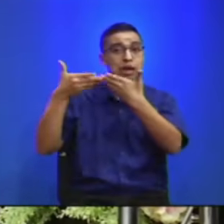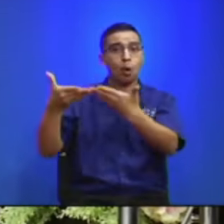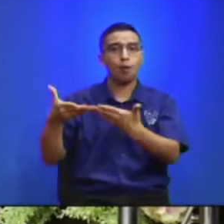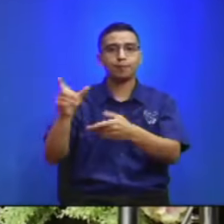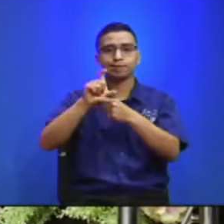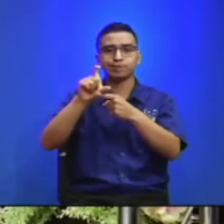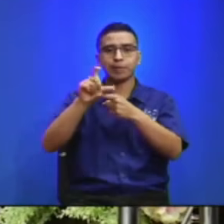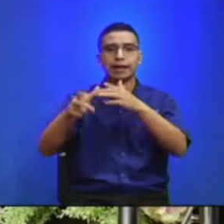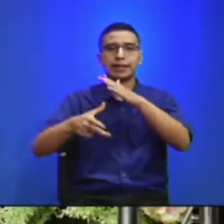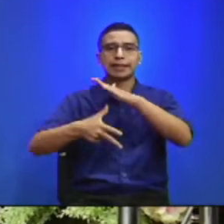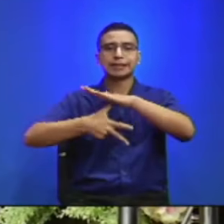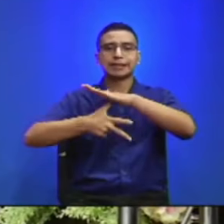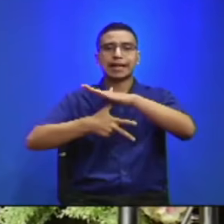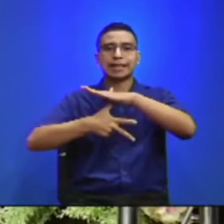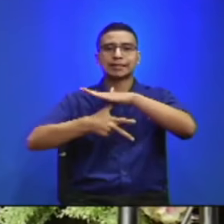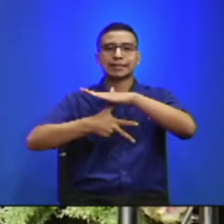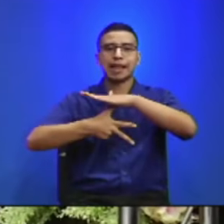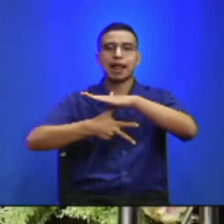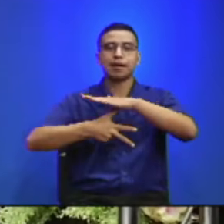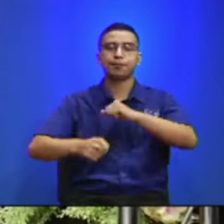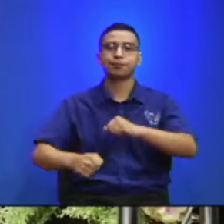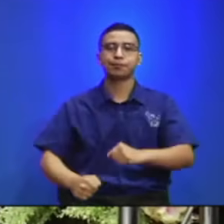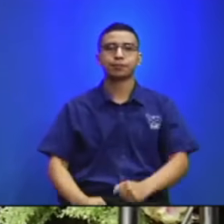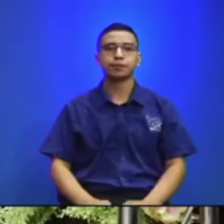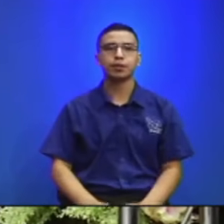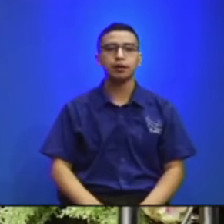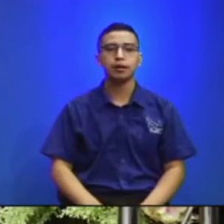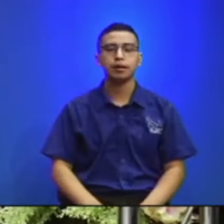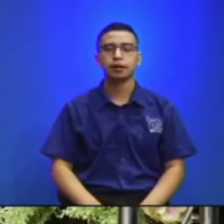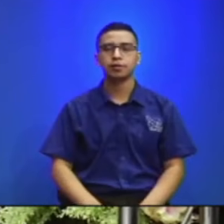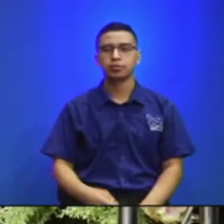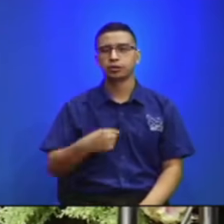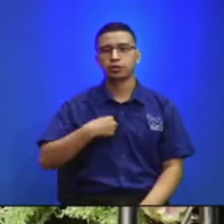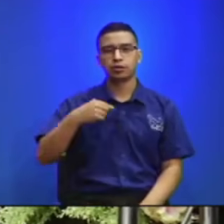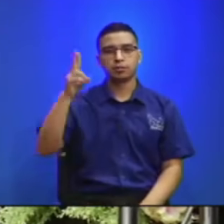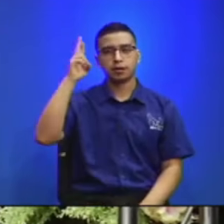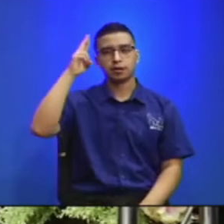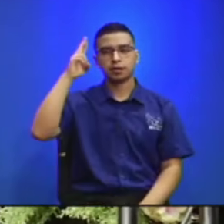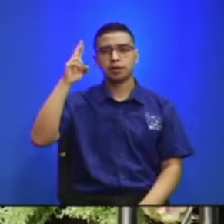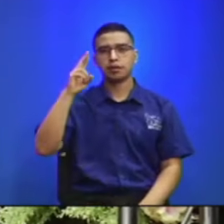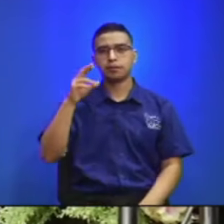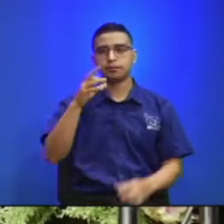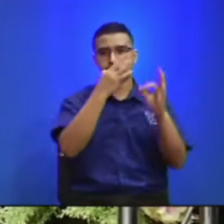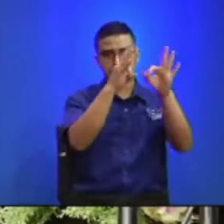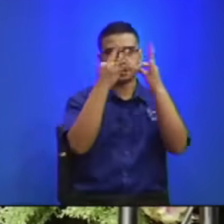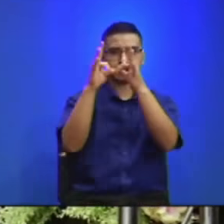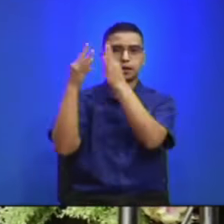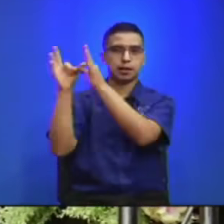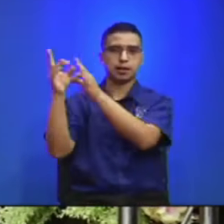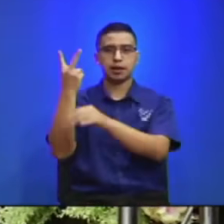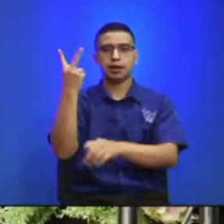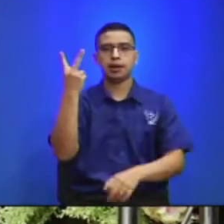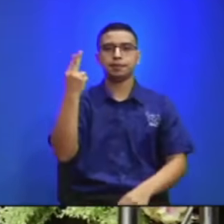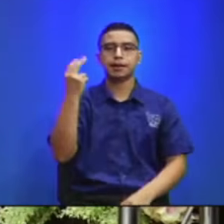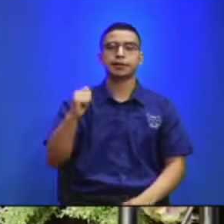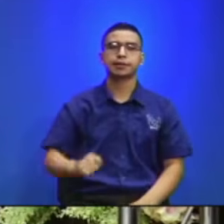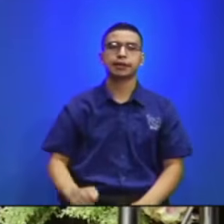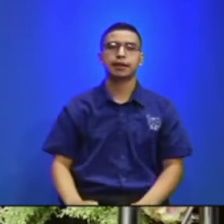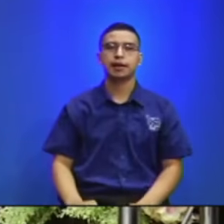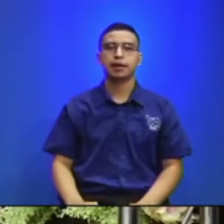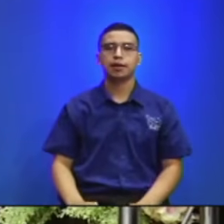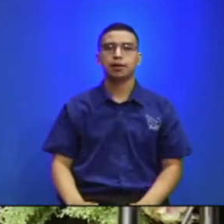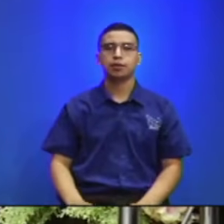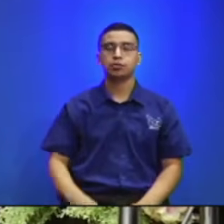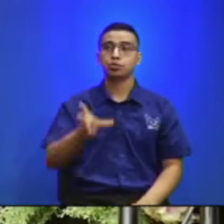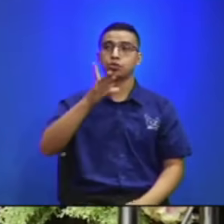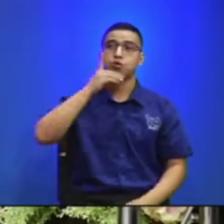conversado y me parece no sé si miércoles o viernes que el viernes fue verdad como dios nos da